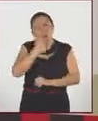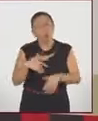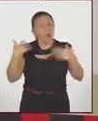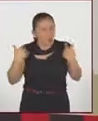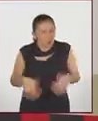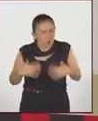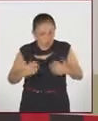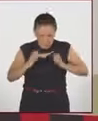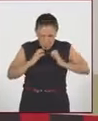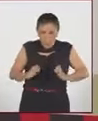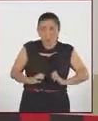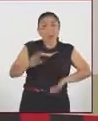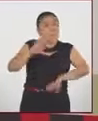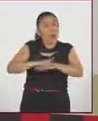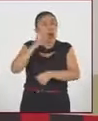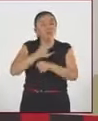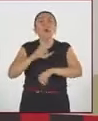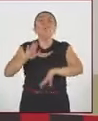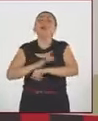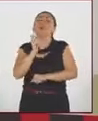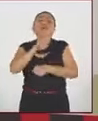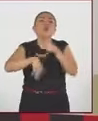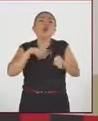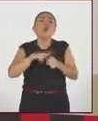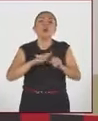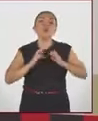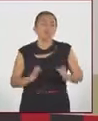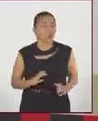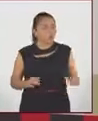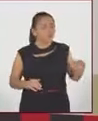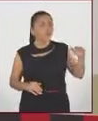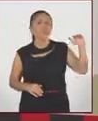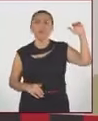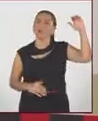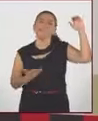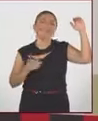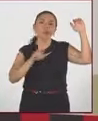los casos es secundario al desarrollo que está teniendo.